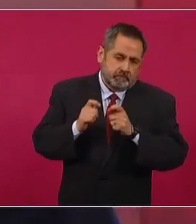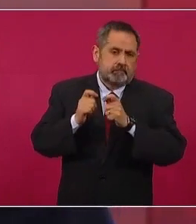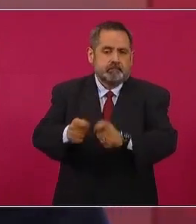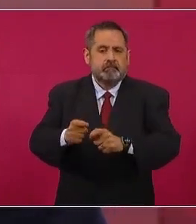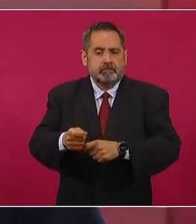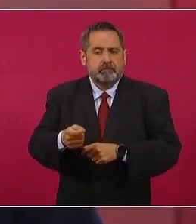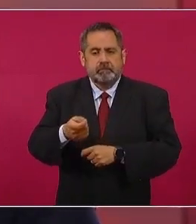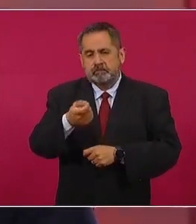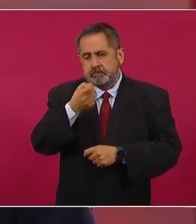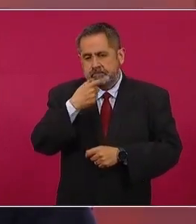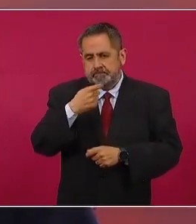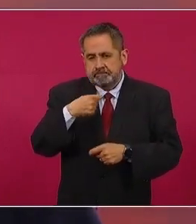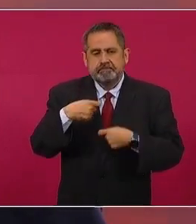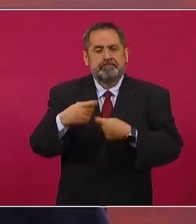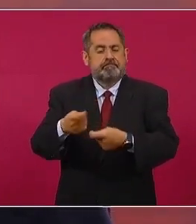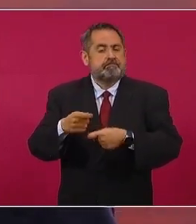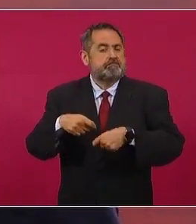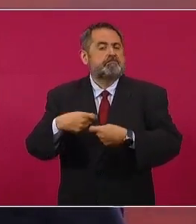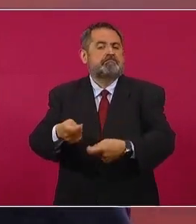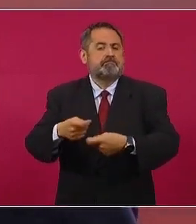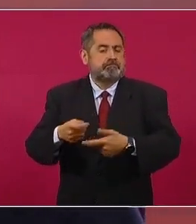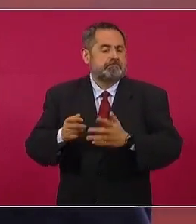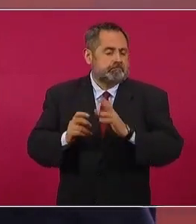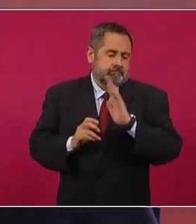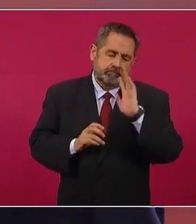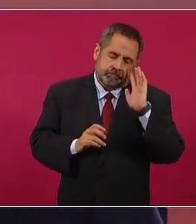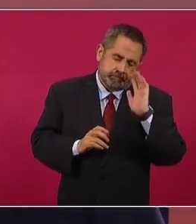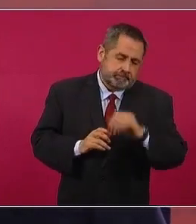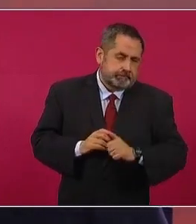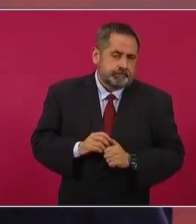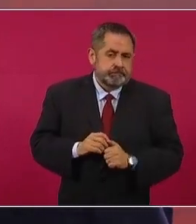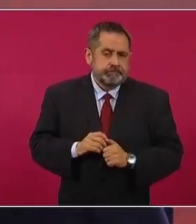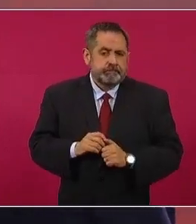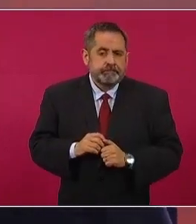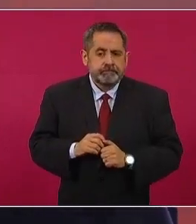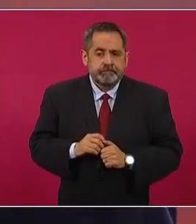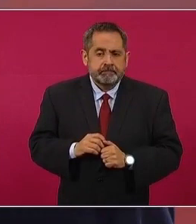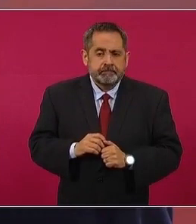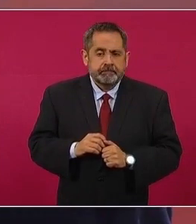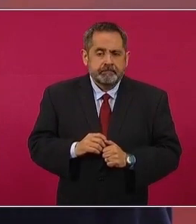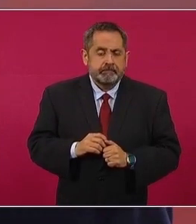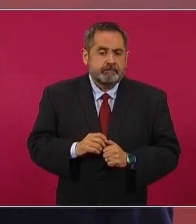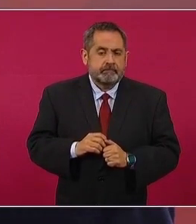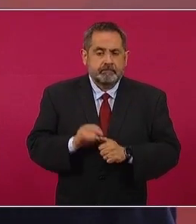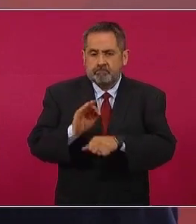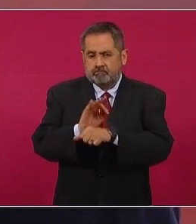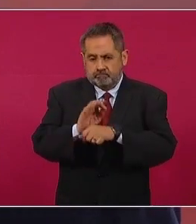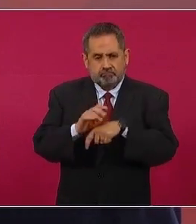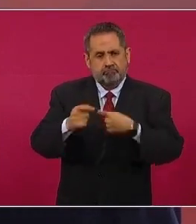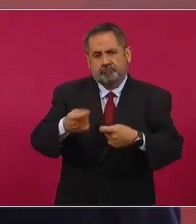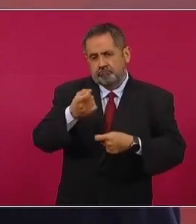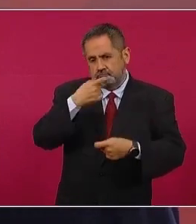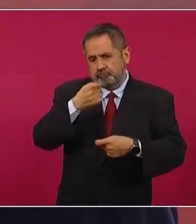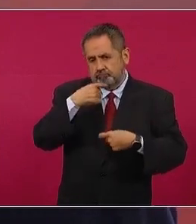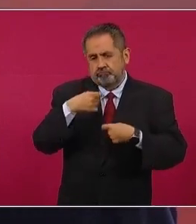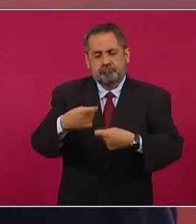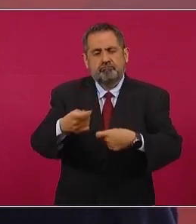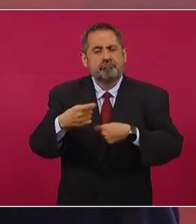hay que protegerlo.